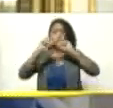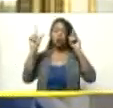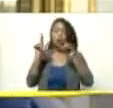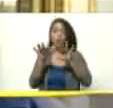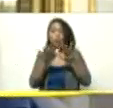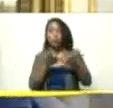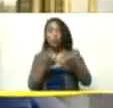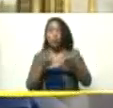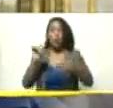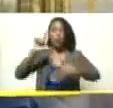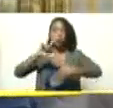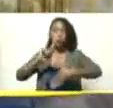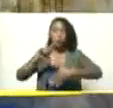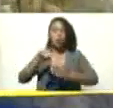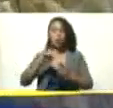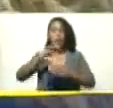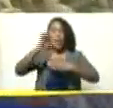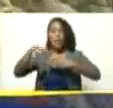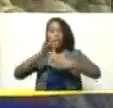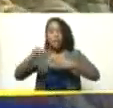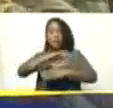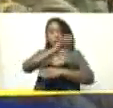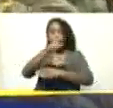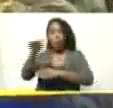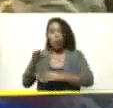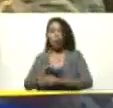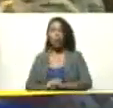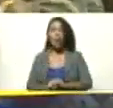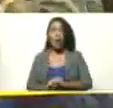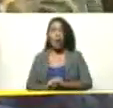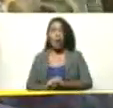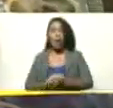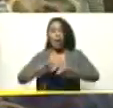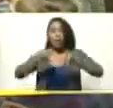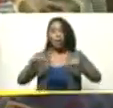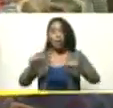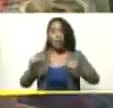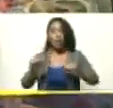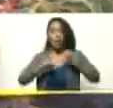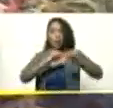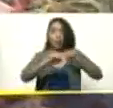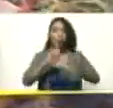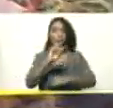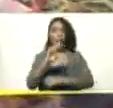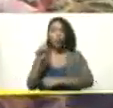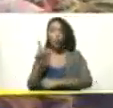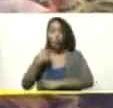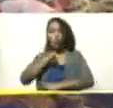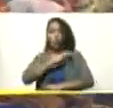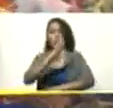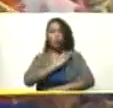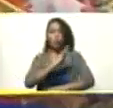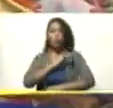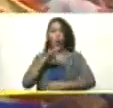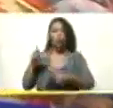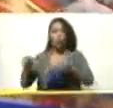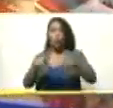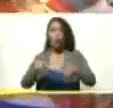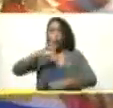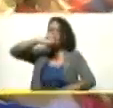es América Latina y el Caribe, el continente de la esperanza, el continente del siglo XXI, nuestro continente, nuestra región